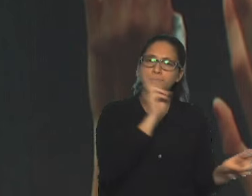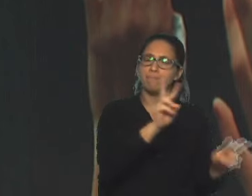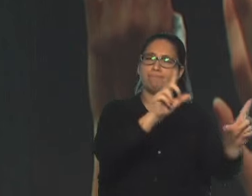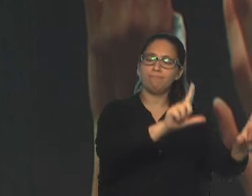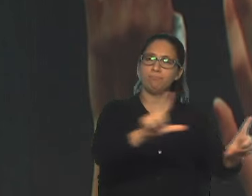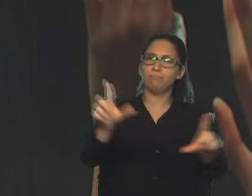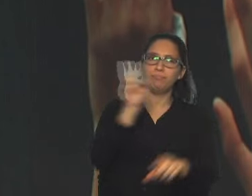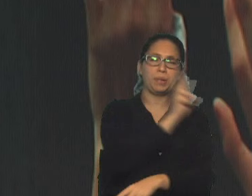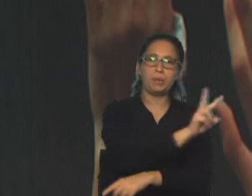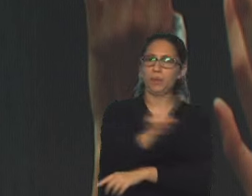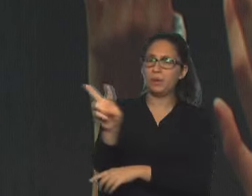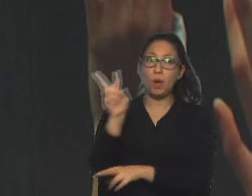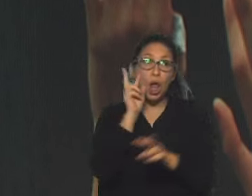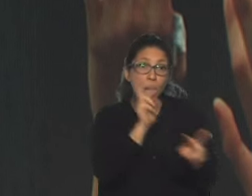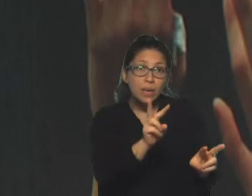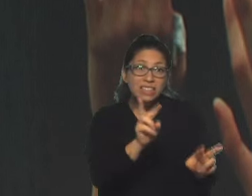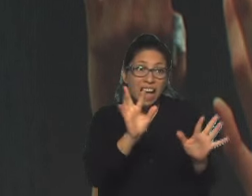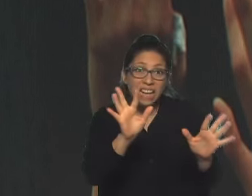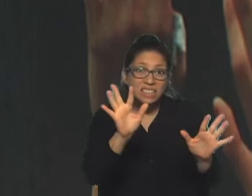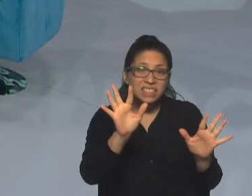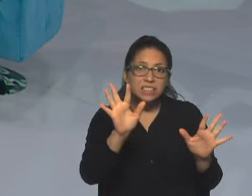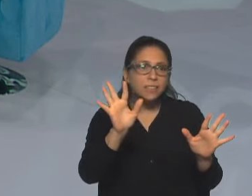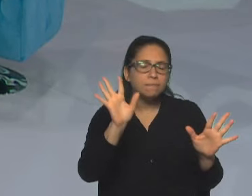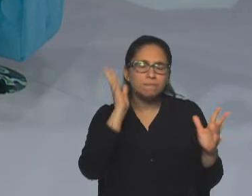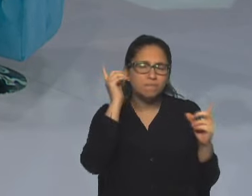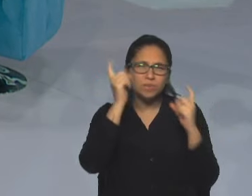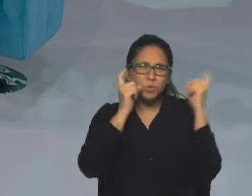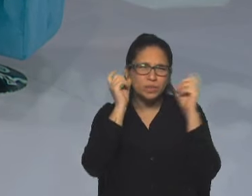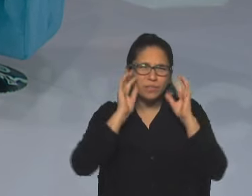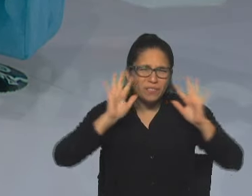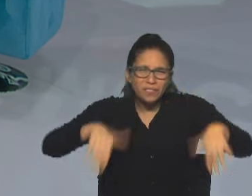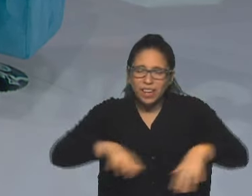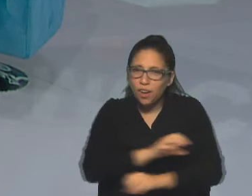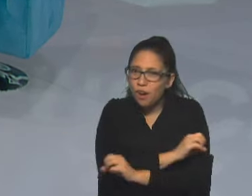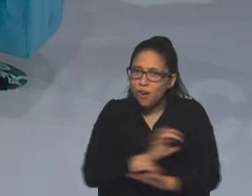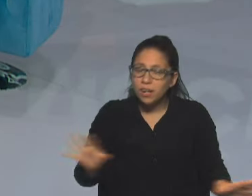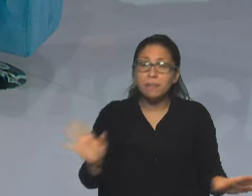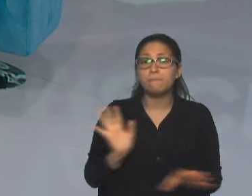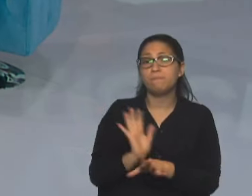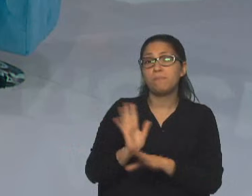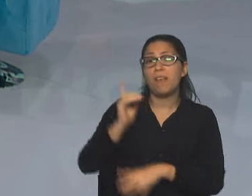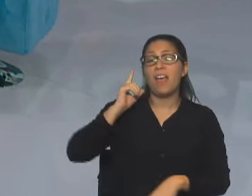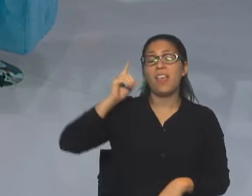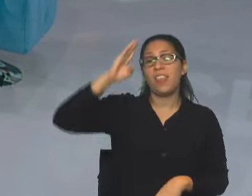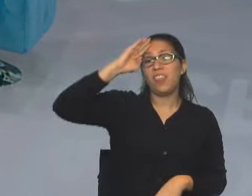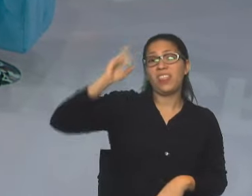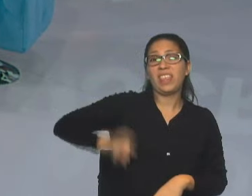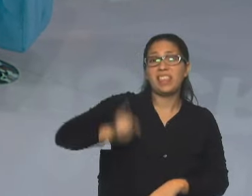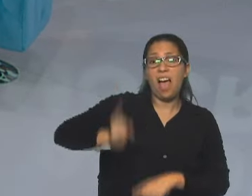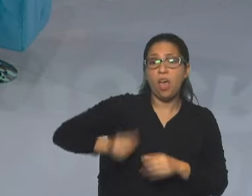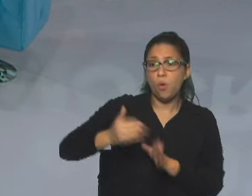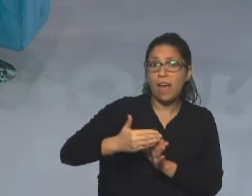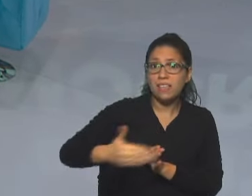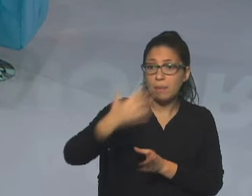algunos conceptos, es una pesadilla. Una pesadilla tremenda, ¿no? Porque se supone que después de la dictadura las cosas iban a cambiar y